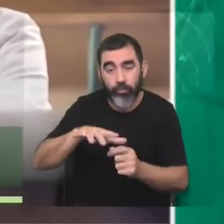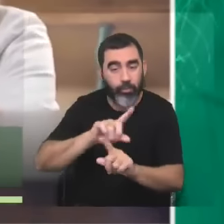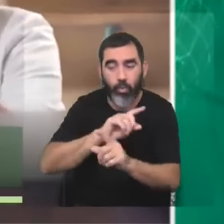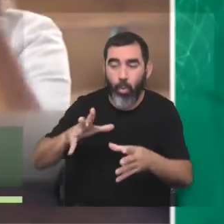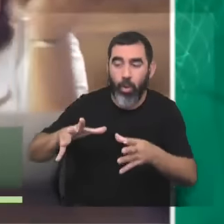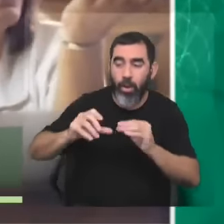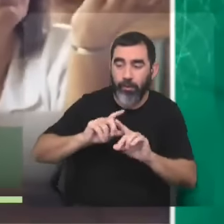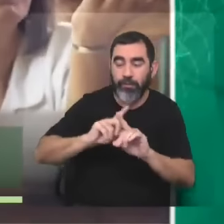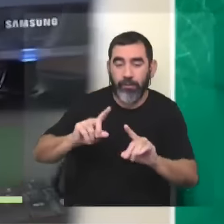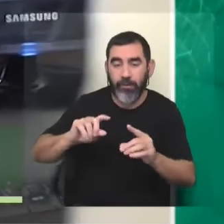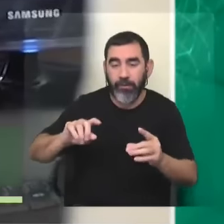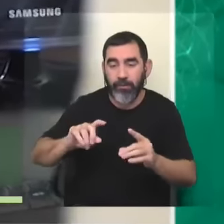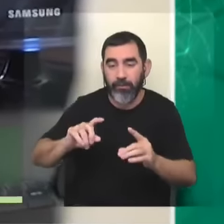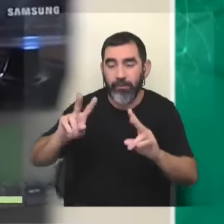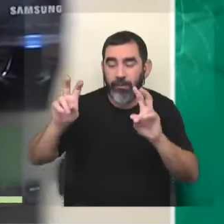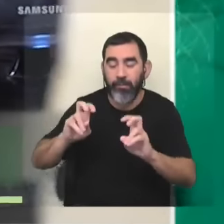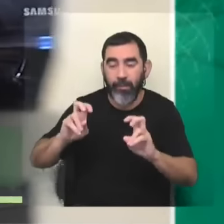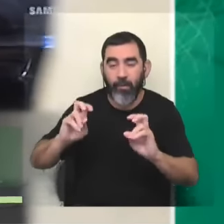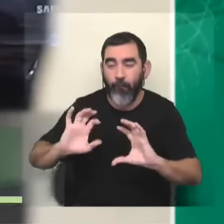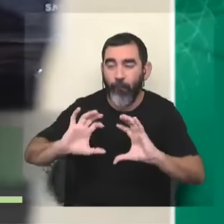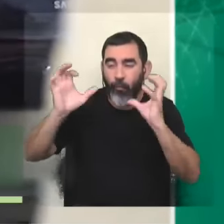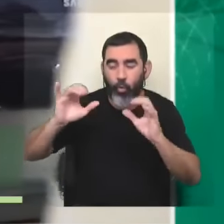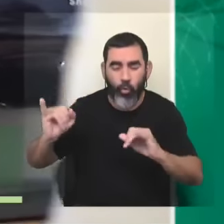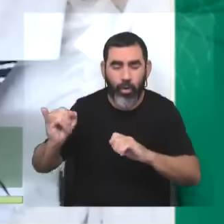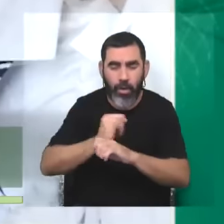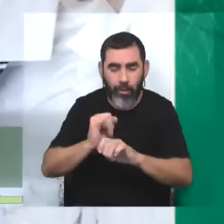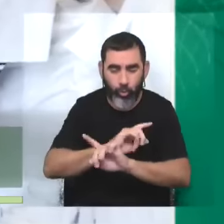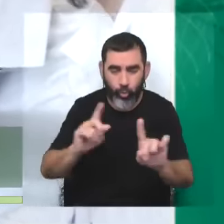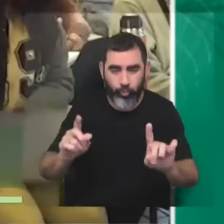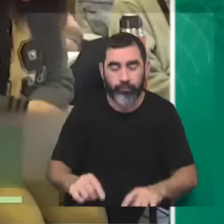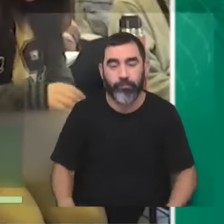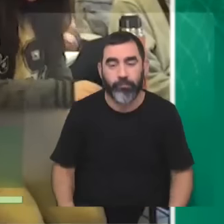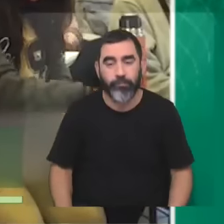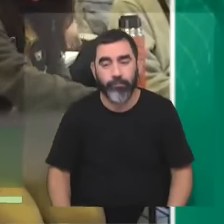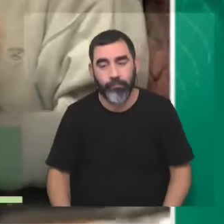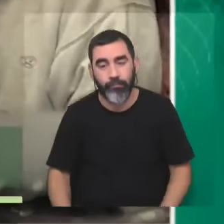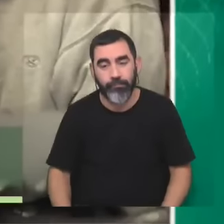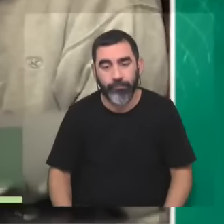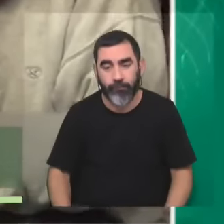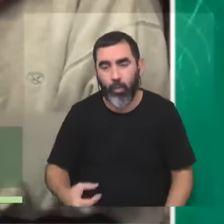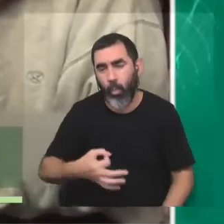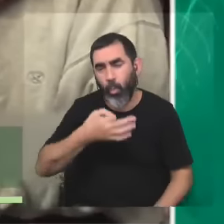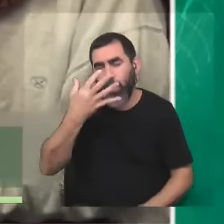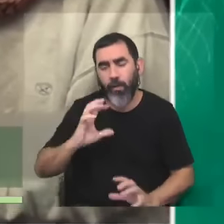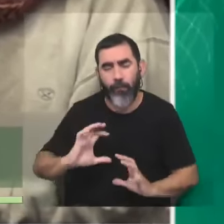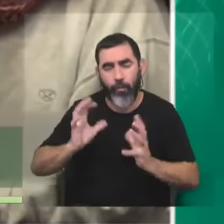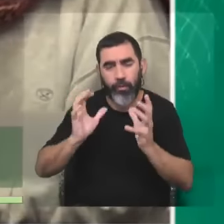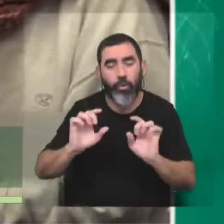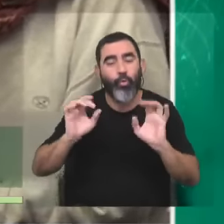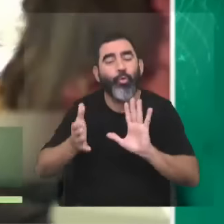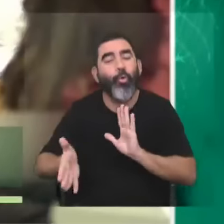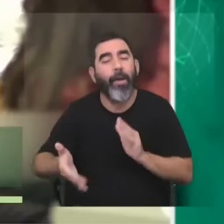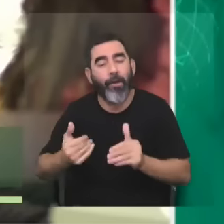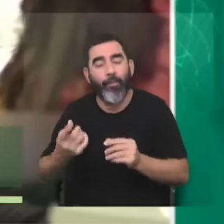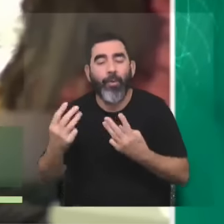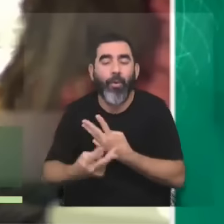o que frene el clima de tolerancia que se suele dar en las instituciones para que esas violencias cualquier violencia no solo las de género pero en general